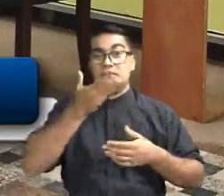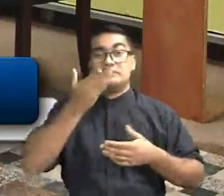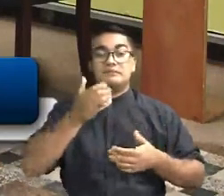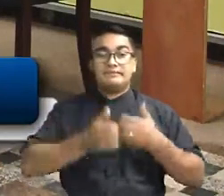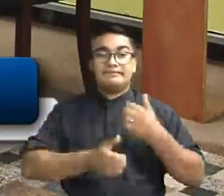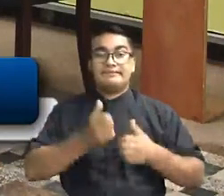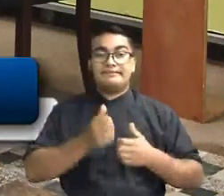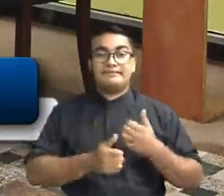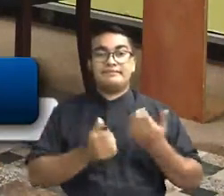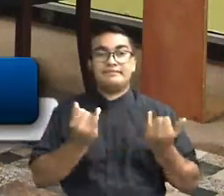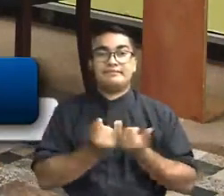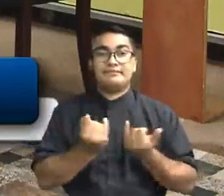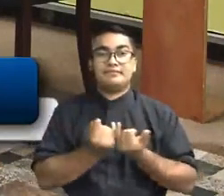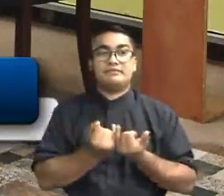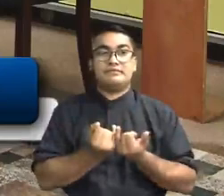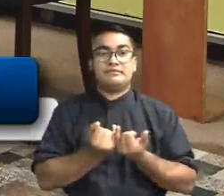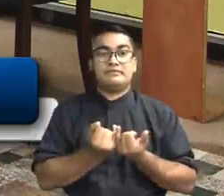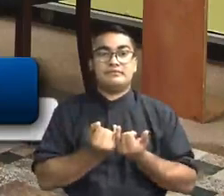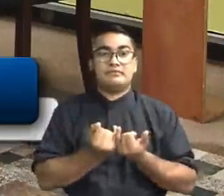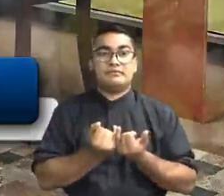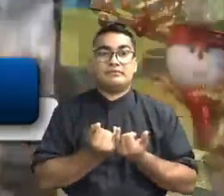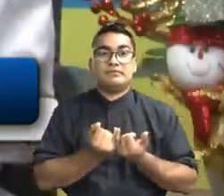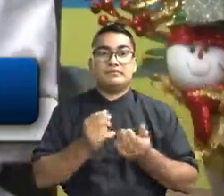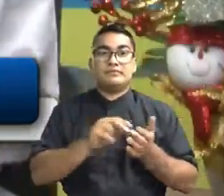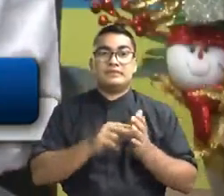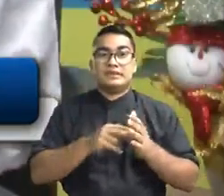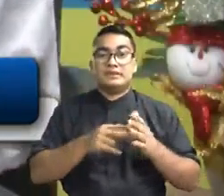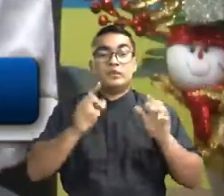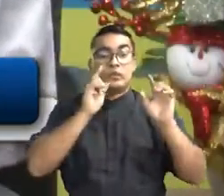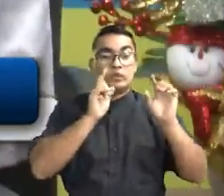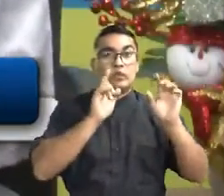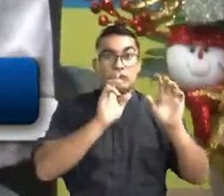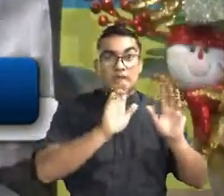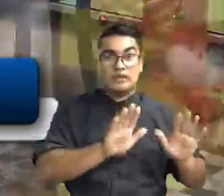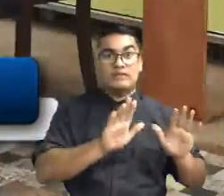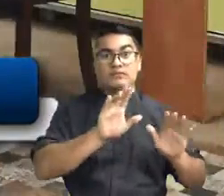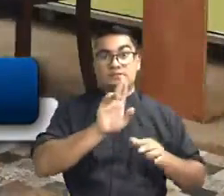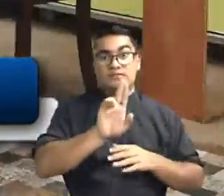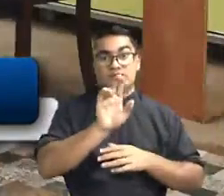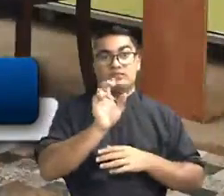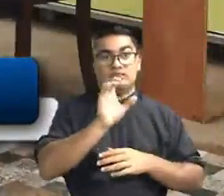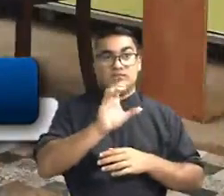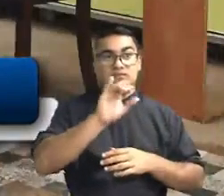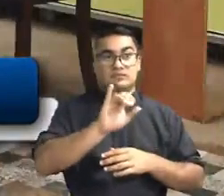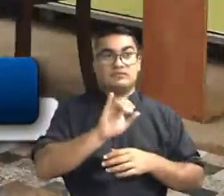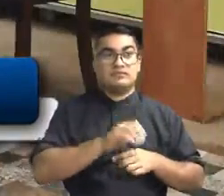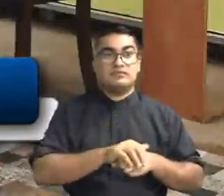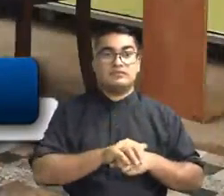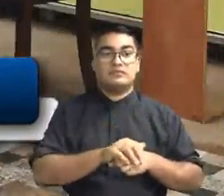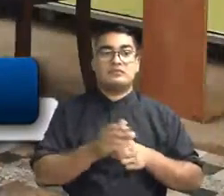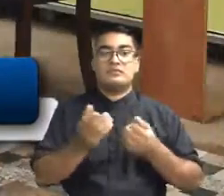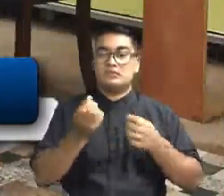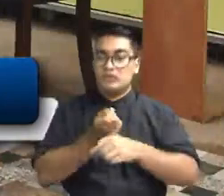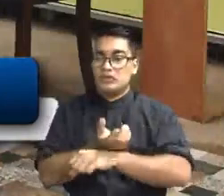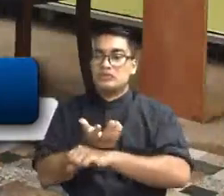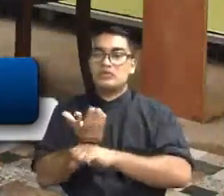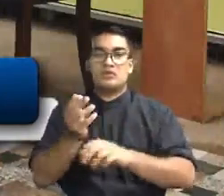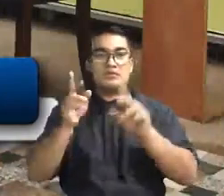manejo médico y de manejo de unidad de cuidados intensivos incluso. ¿Sería recomendable que los pacientes que ya